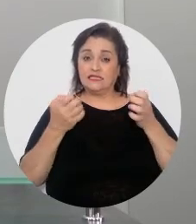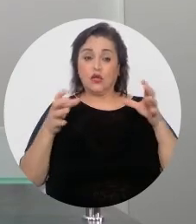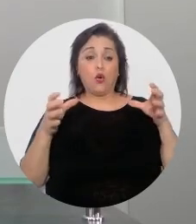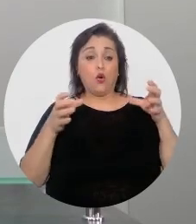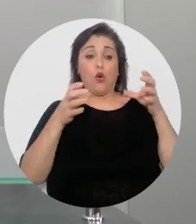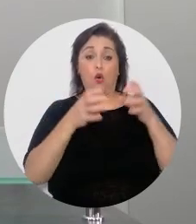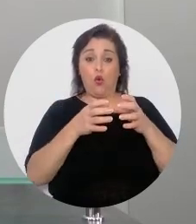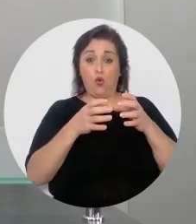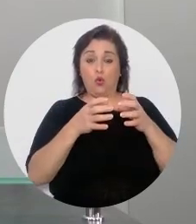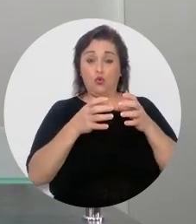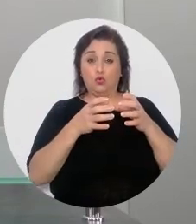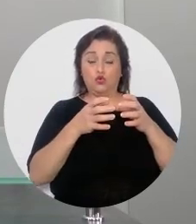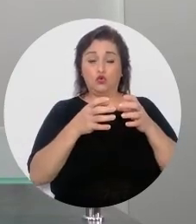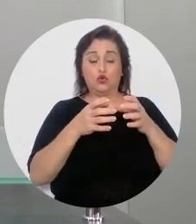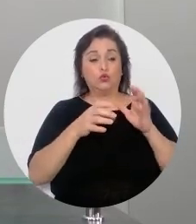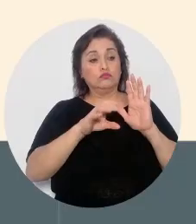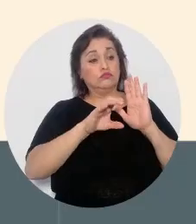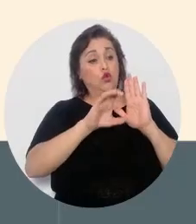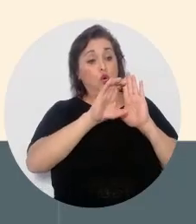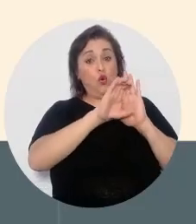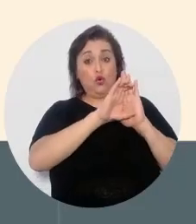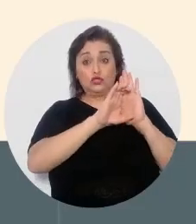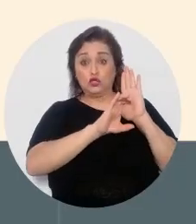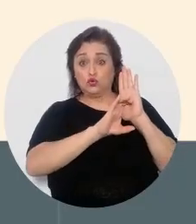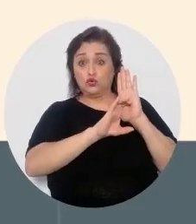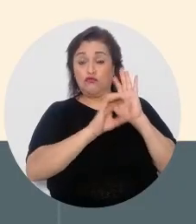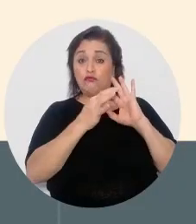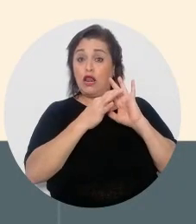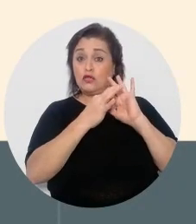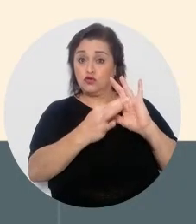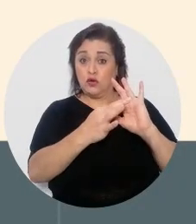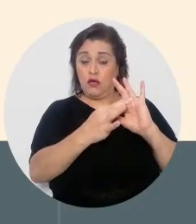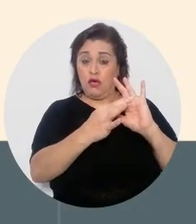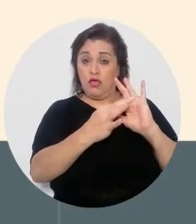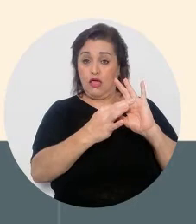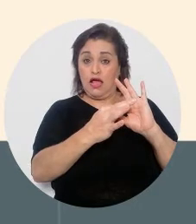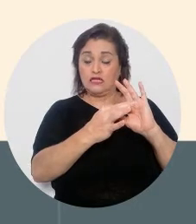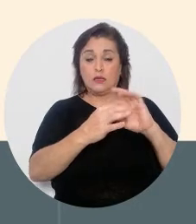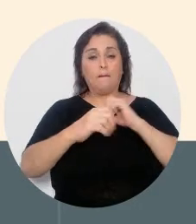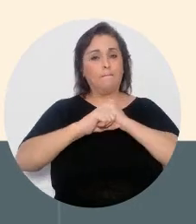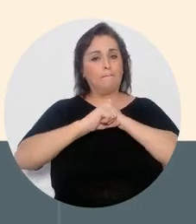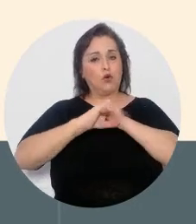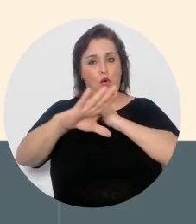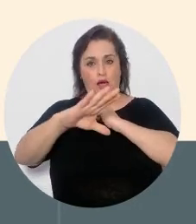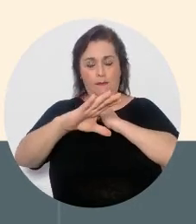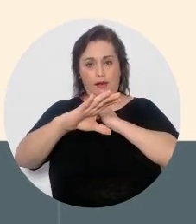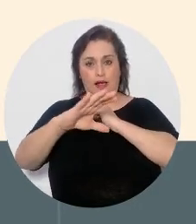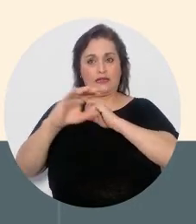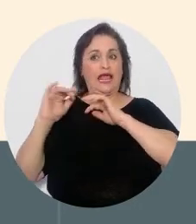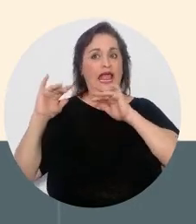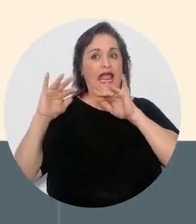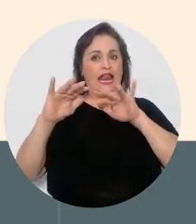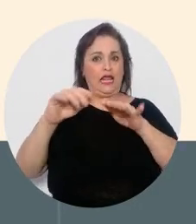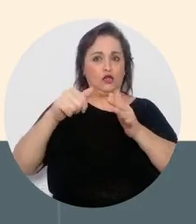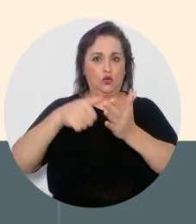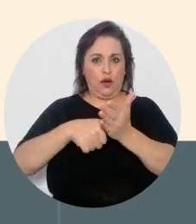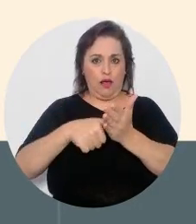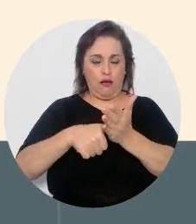Existen un conjunto de nociones constitucionales que están vinculadas con la propaganda